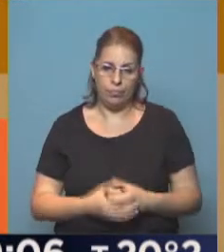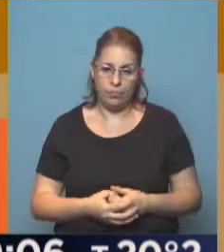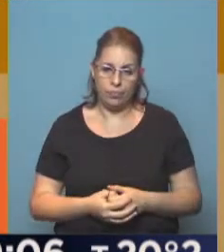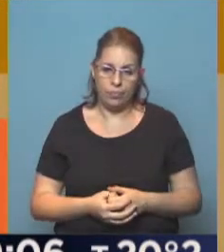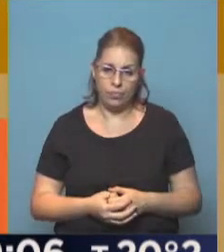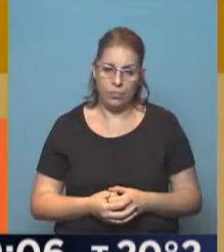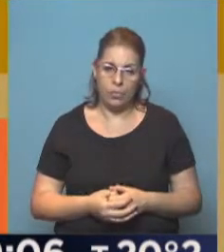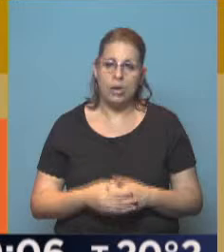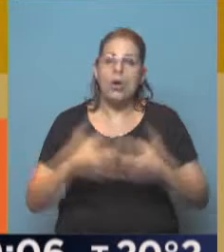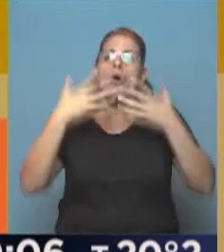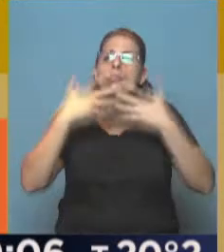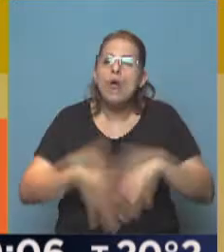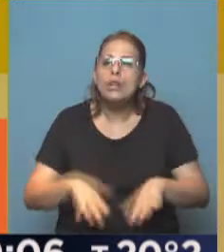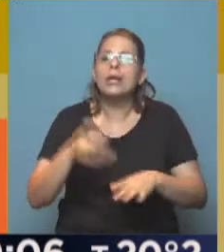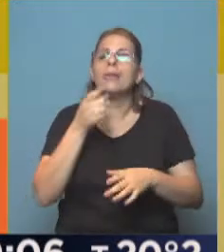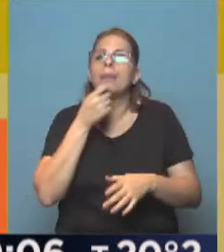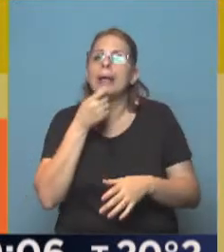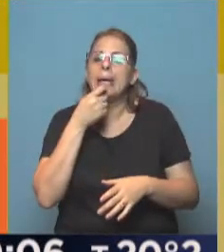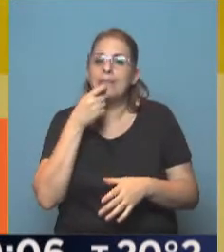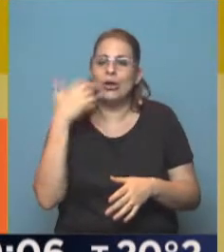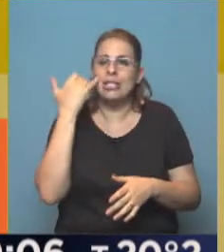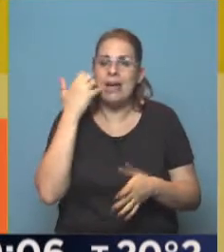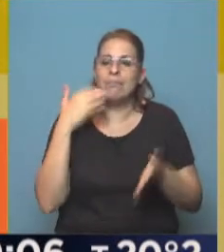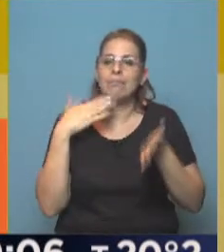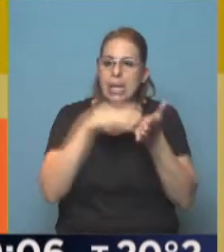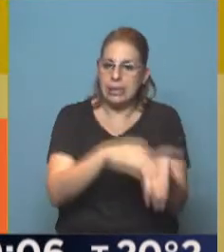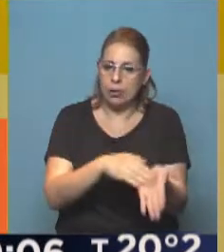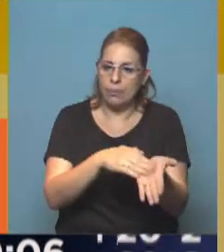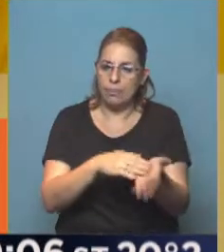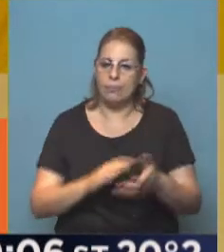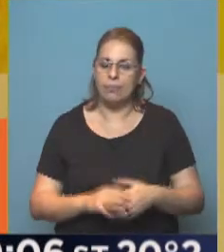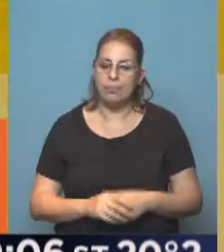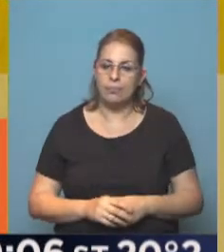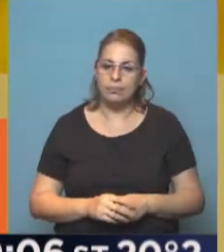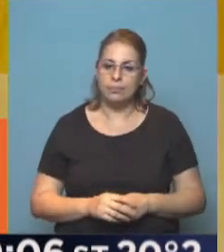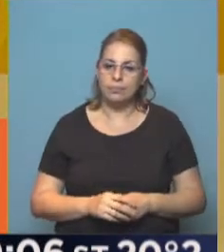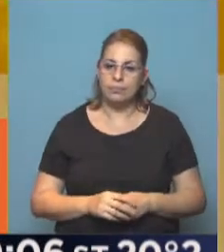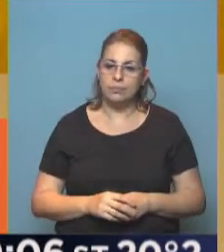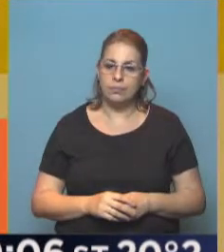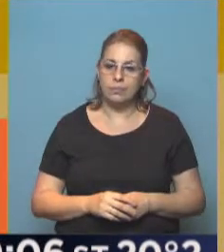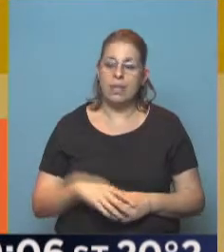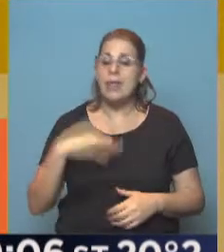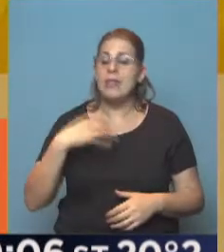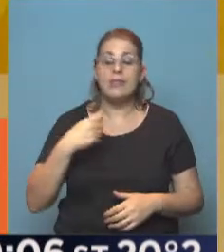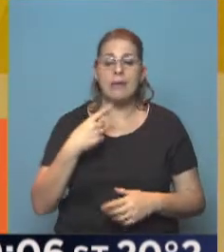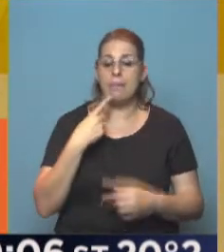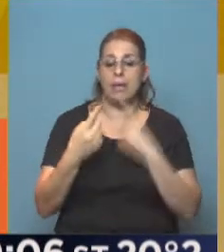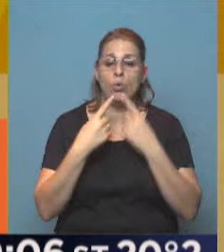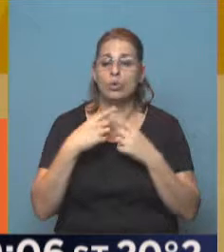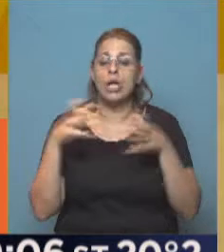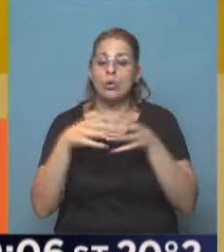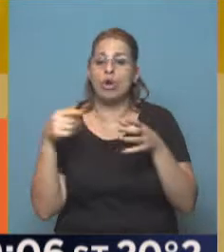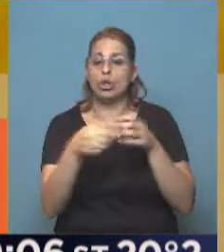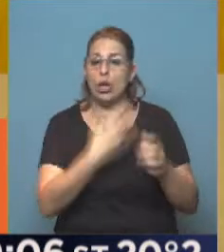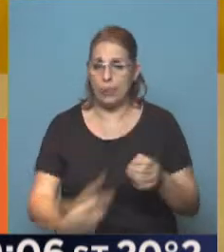tipo de proyecto como el que se presentó finalmente? Bueno, eso hay que preguntárselo a la oposición.